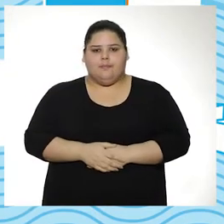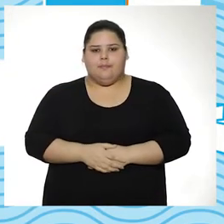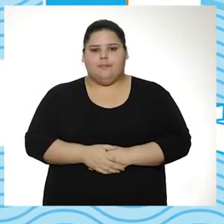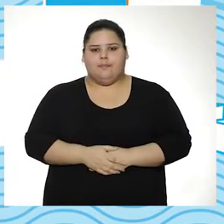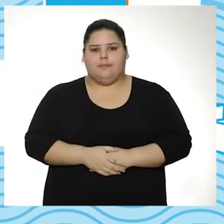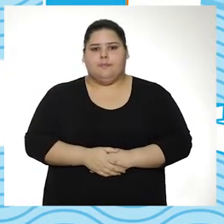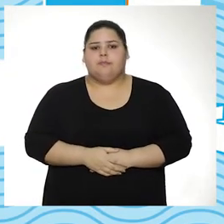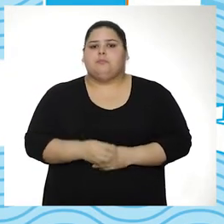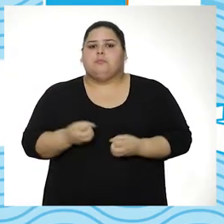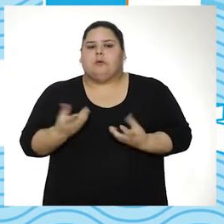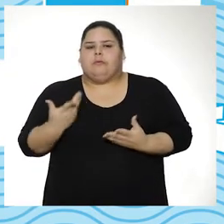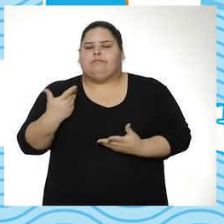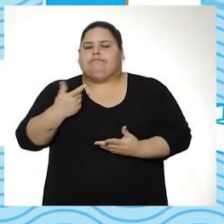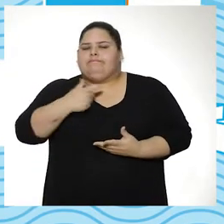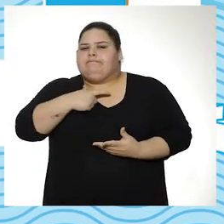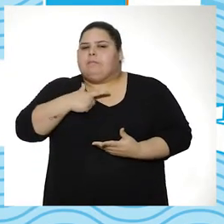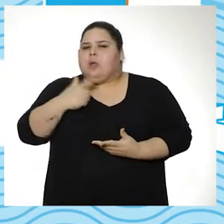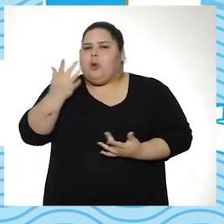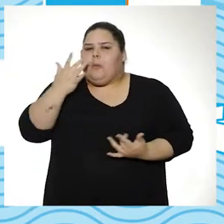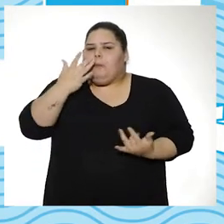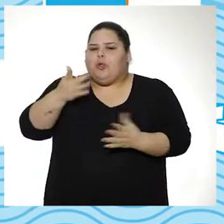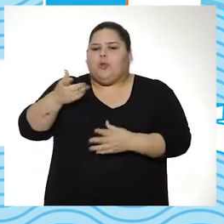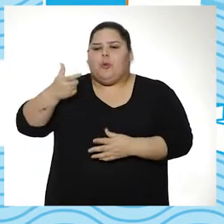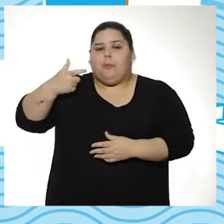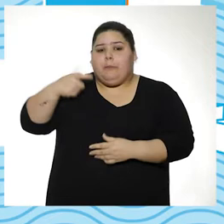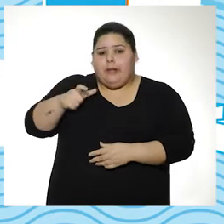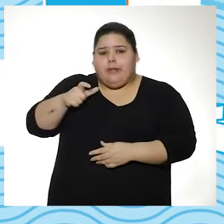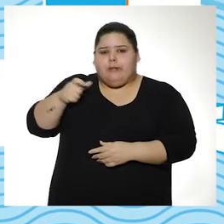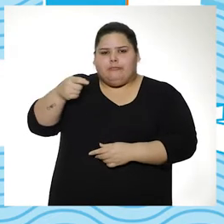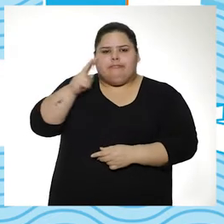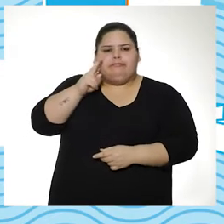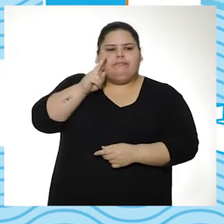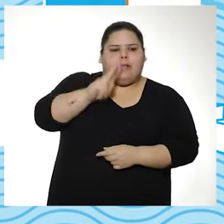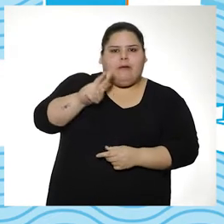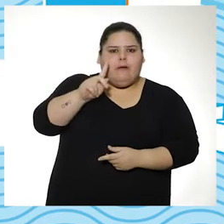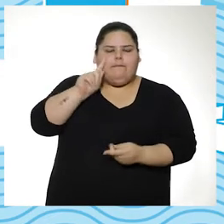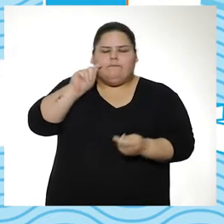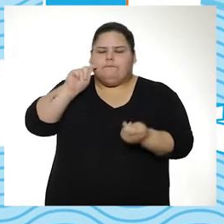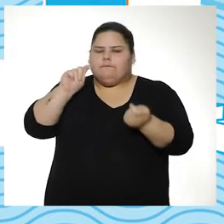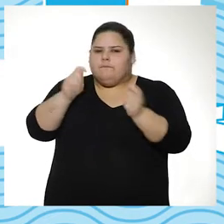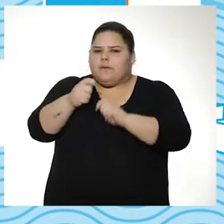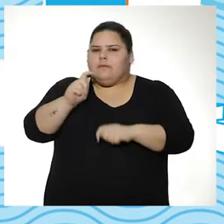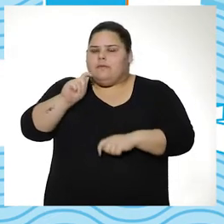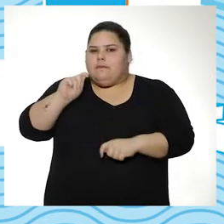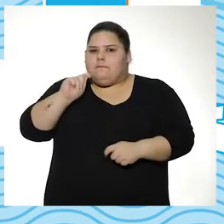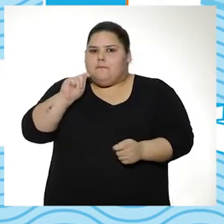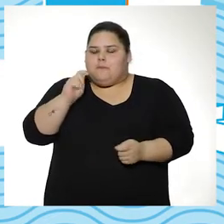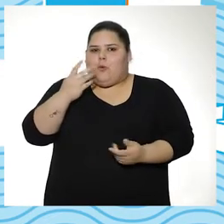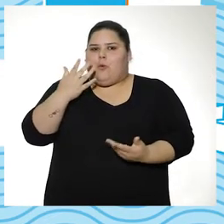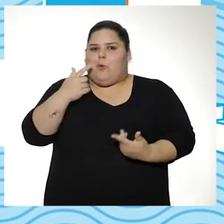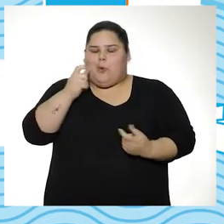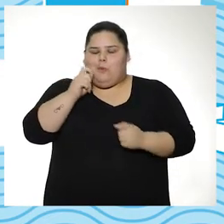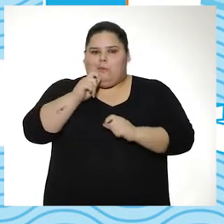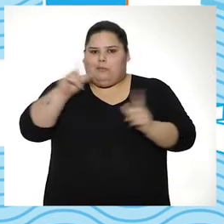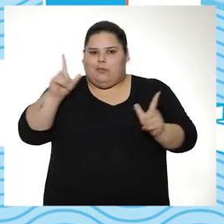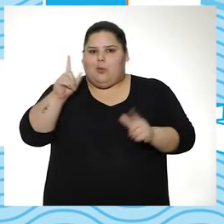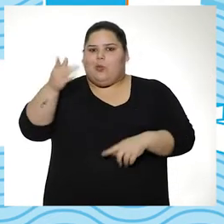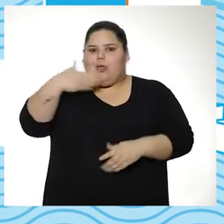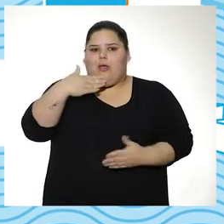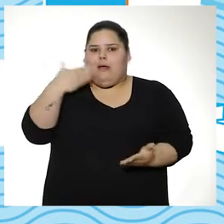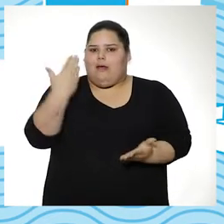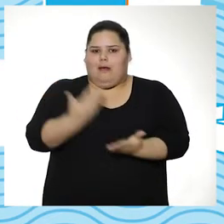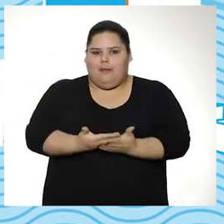de estas ciencias, porque les quiero mostrar un videíto en donde van a ver una transformación tan asombrosa que van a